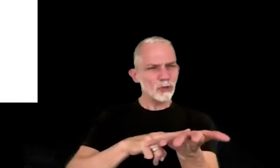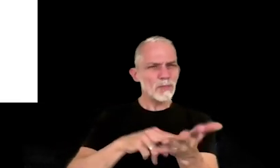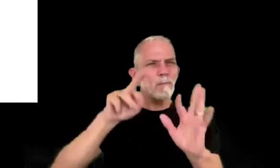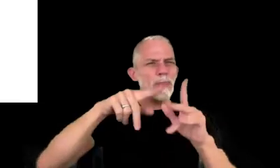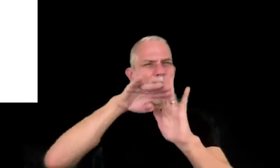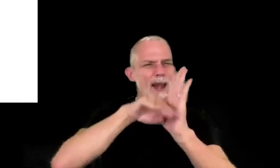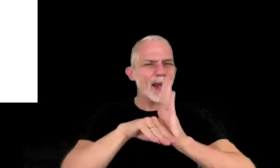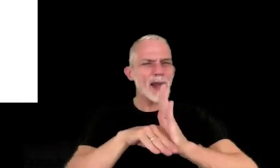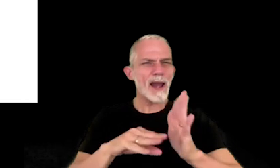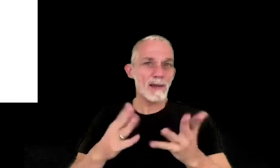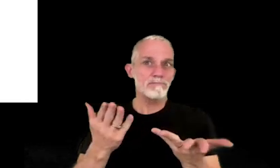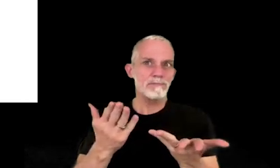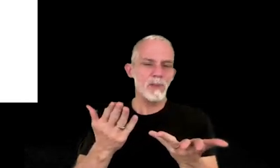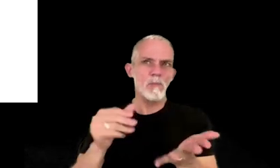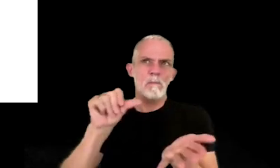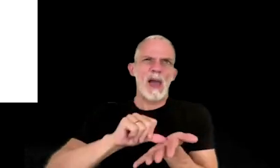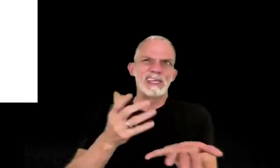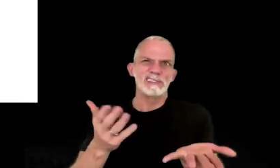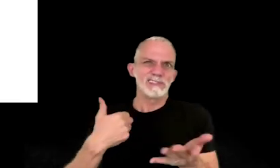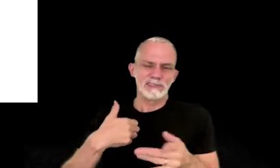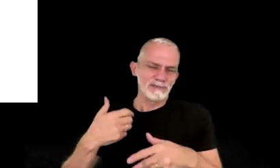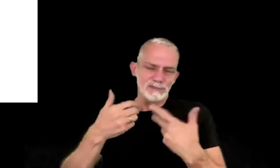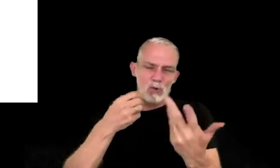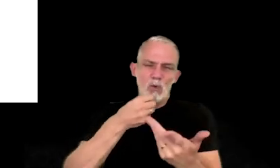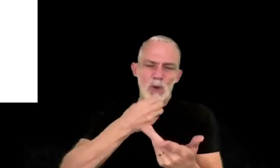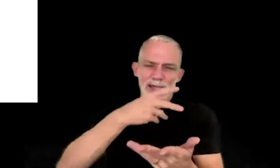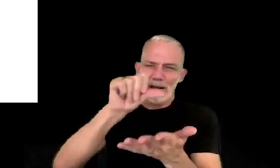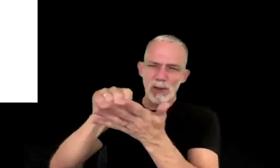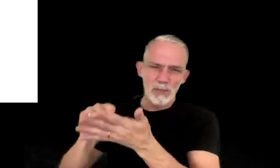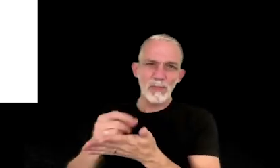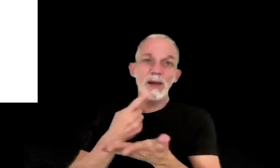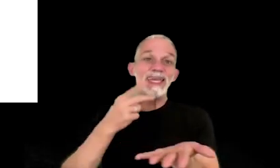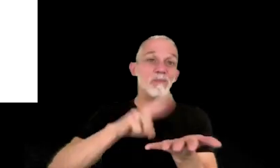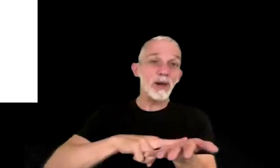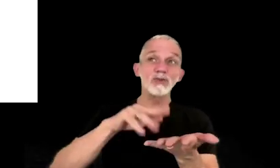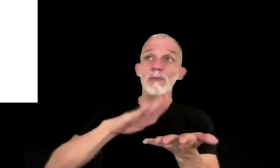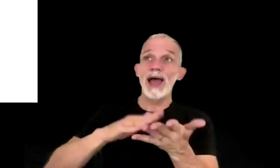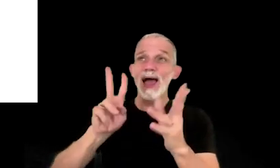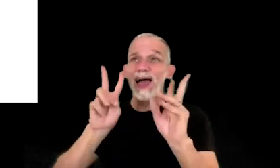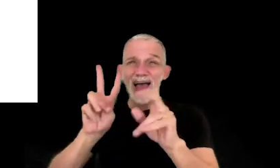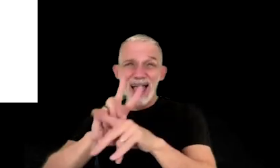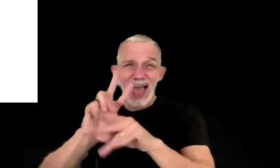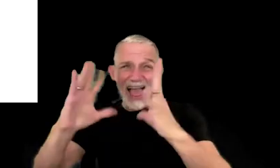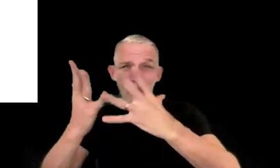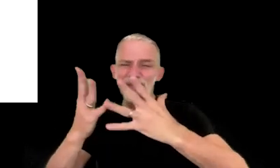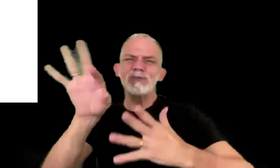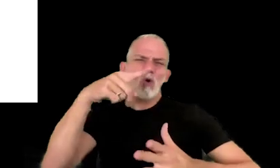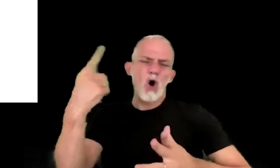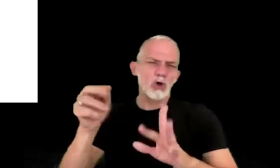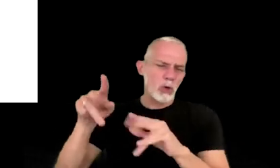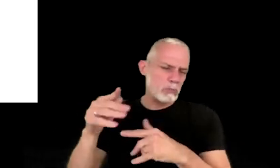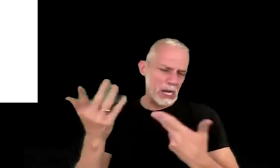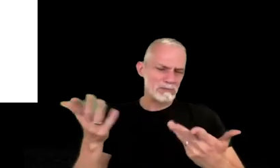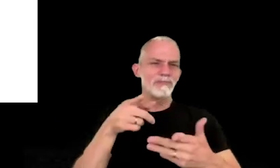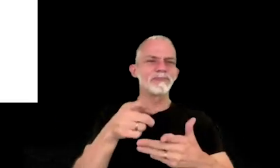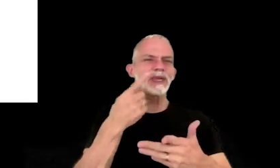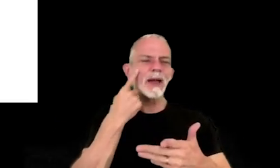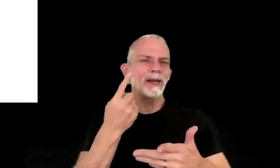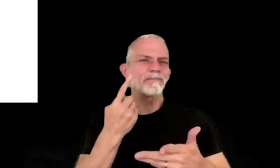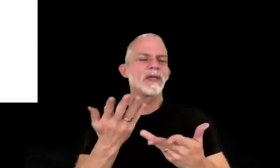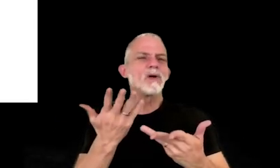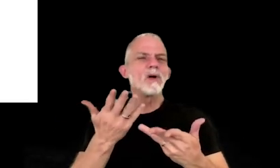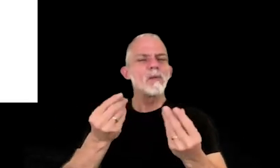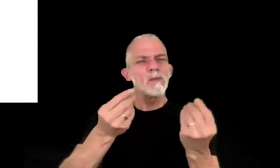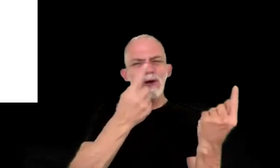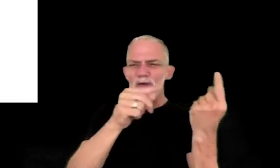tomar un país. Puede tomar la política fiscal de tributos ambientales u otra política, después vamos a ver, ¿no? Pero acá hay que ver qué hay que